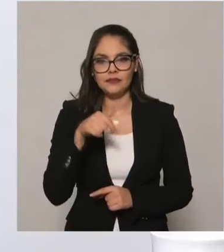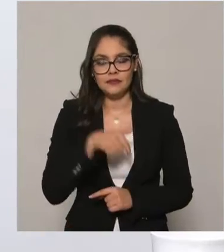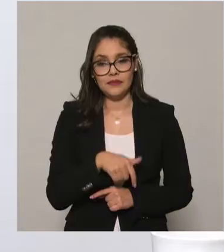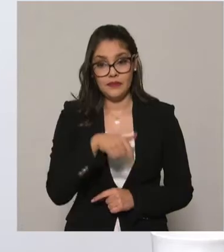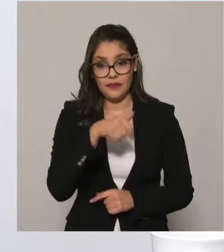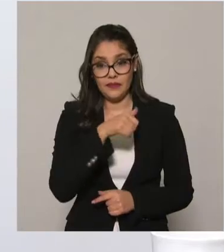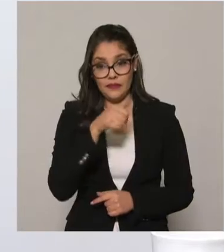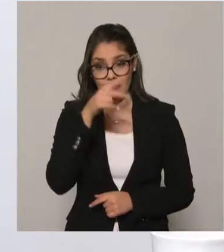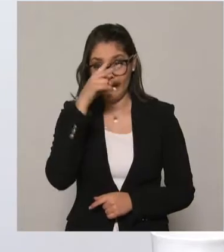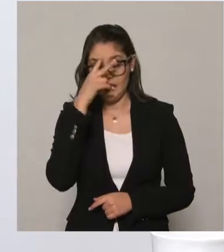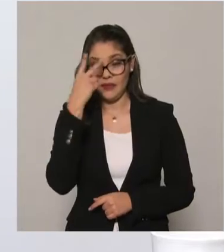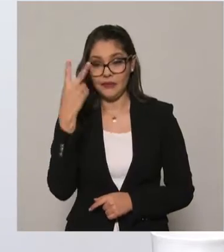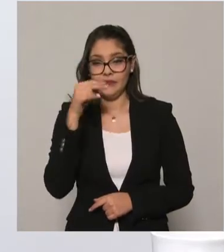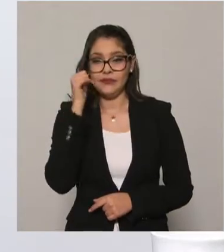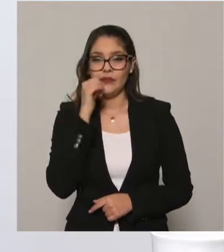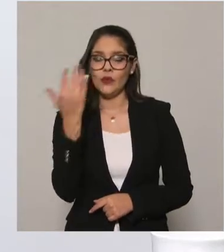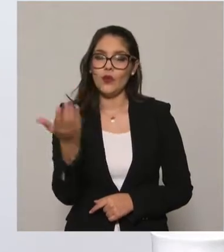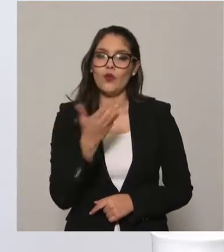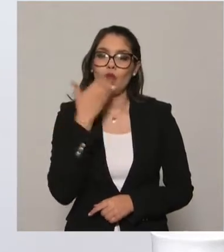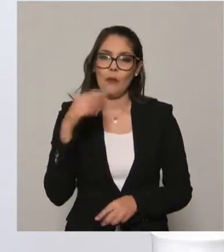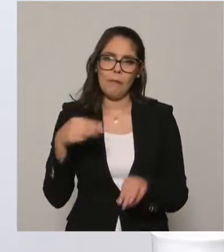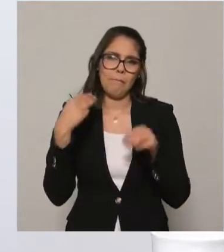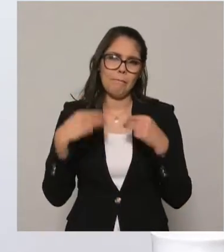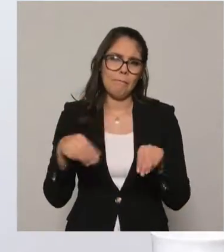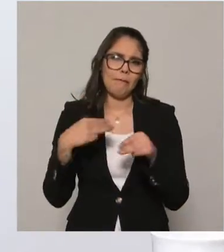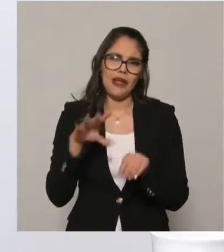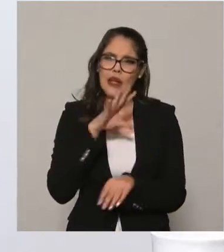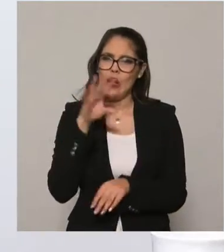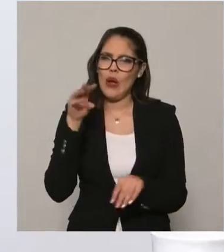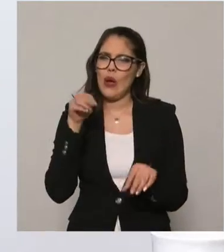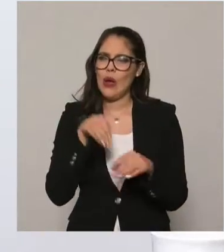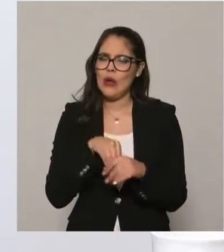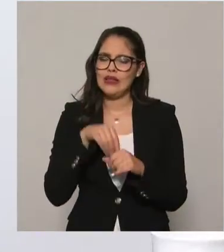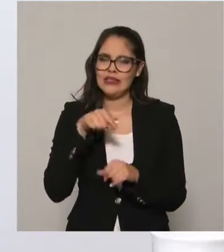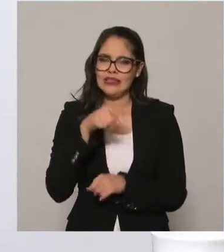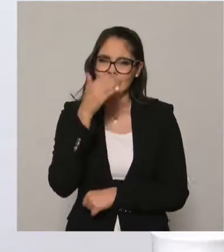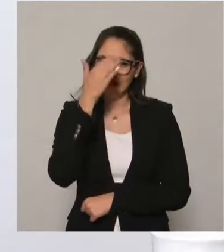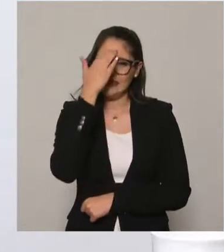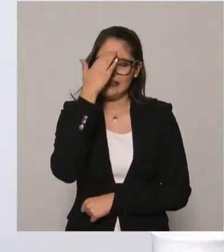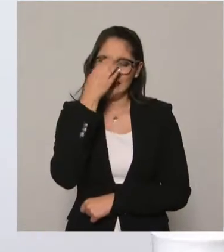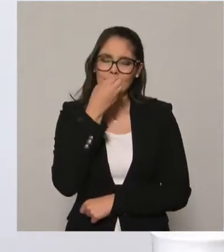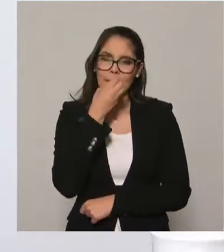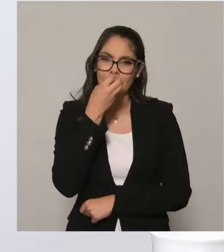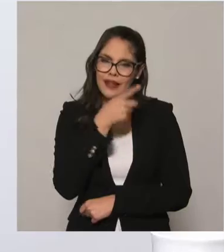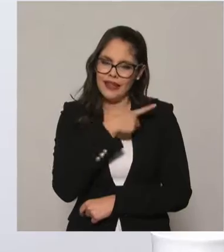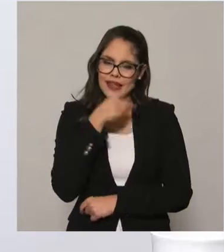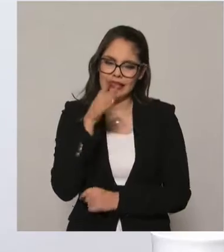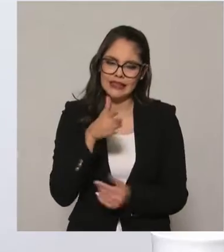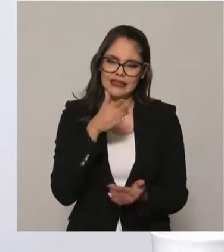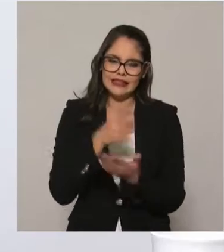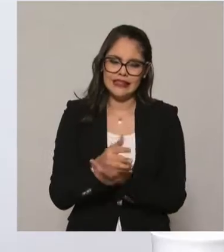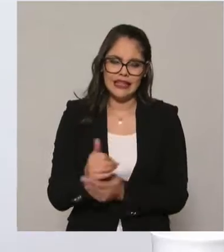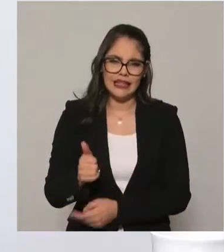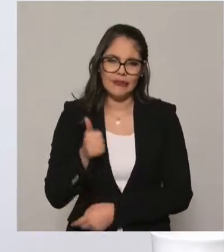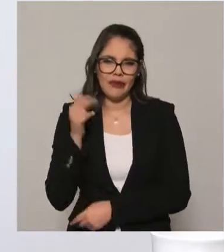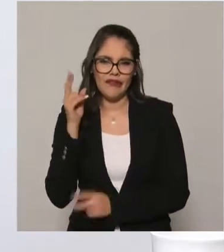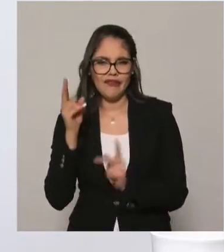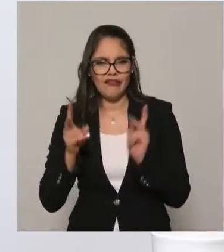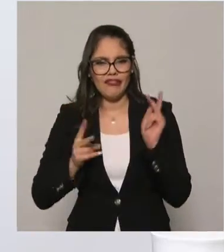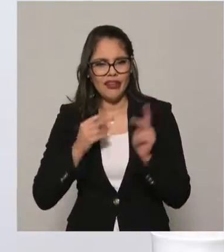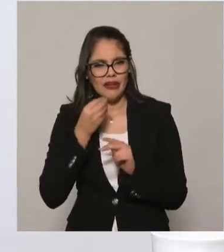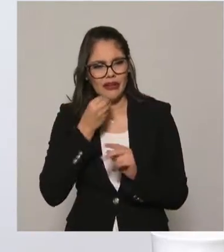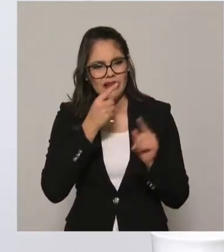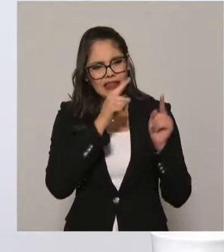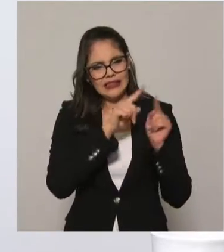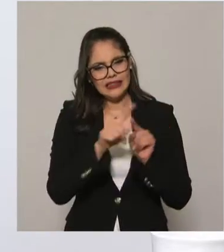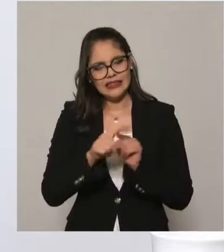los mercados de San Ángel, de Portales, todos los mercados que usted conozca, vaya, visítelos, es increíble el colorido y sobre todo